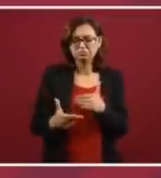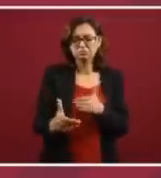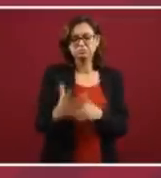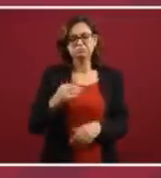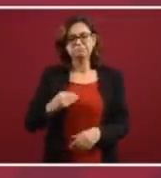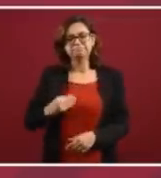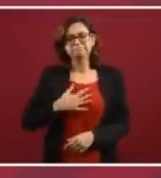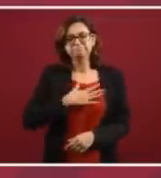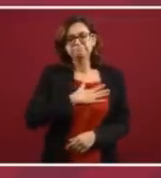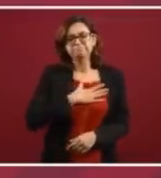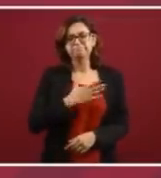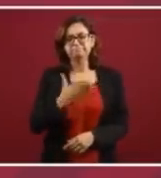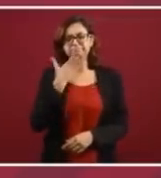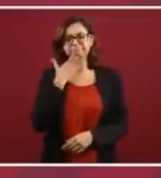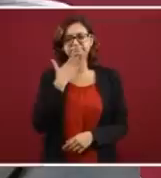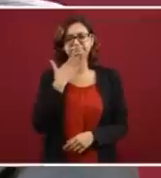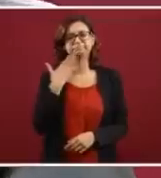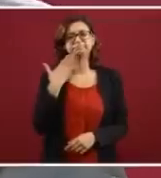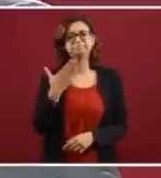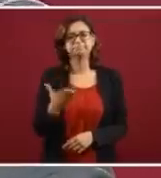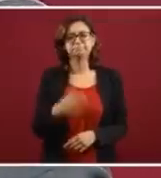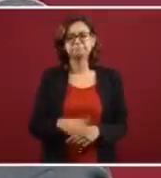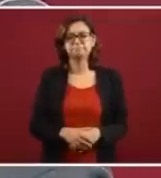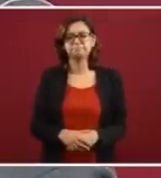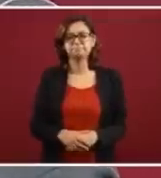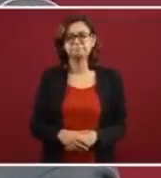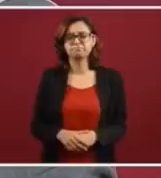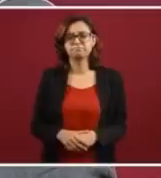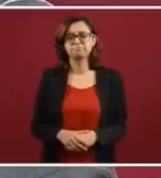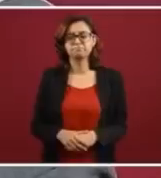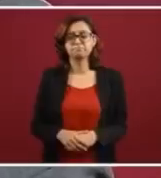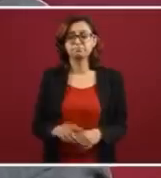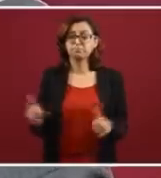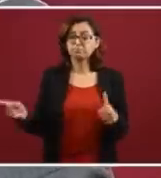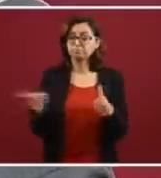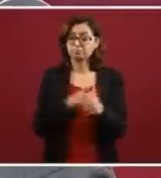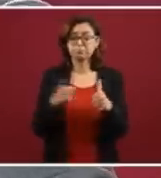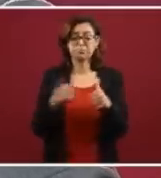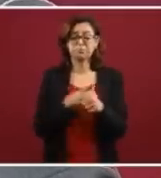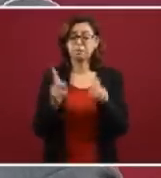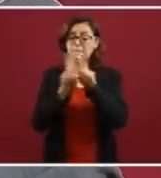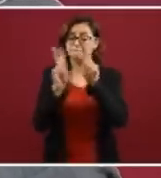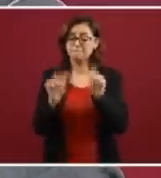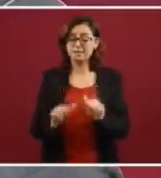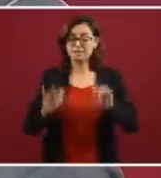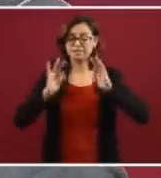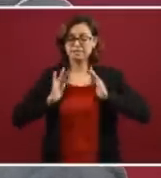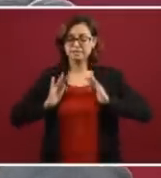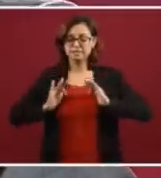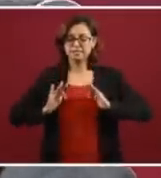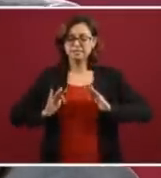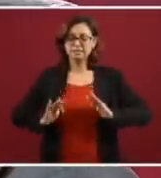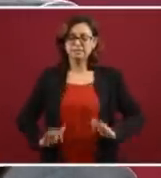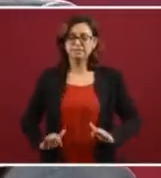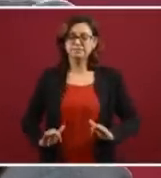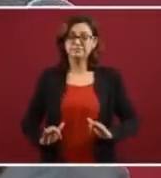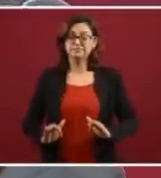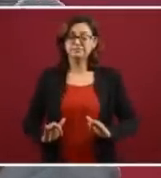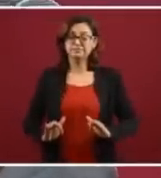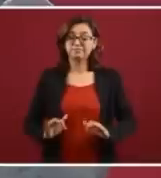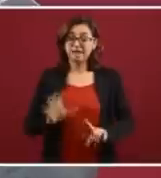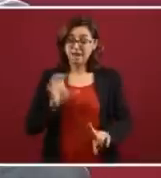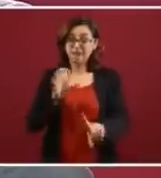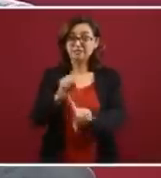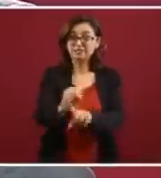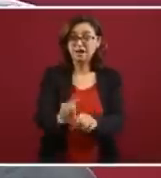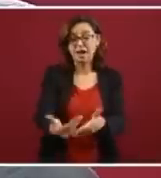bienestar, con la premisa de que la paz y la tranquilidad son frutos de la justicia.